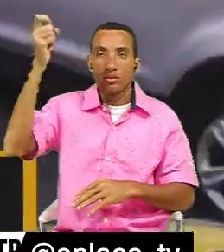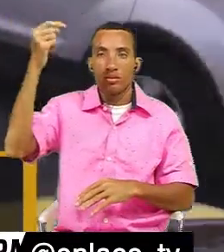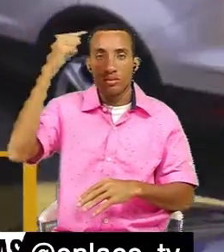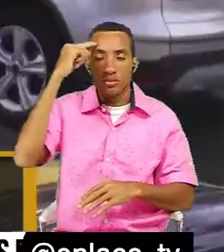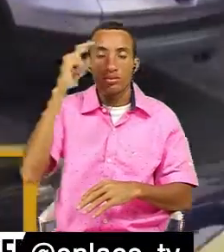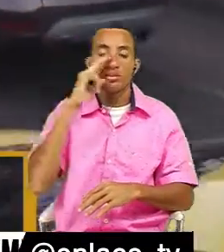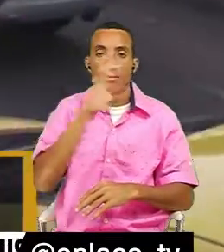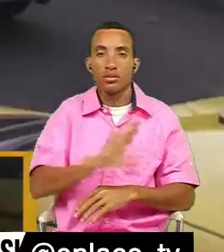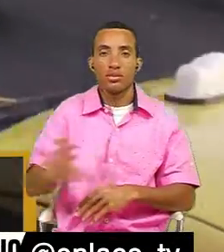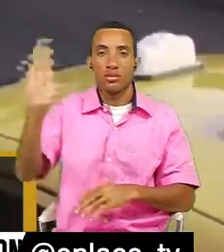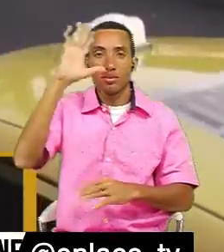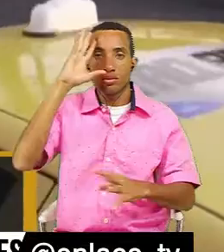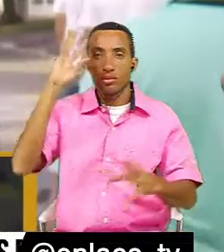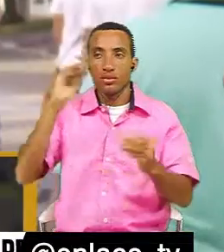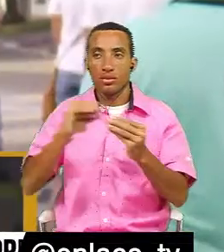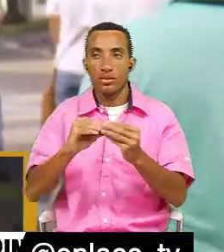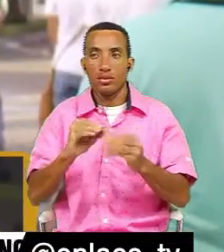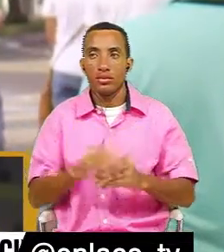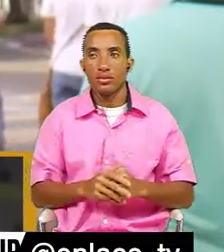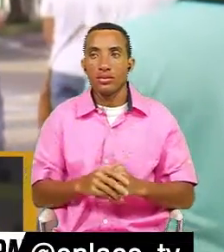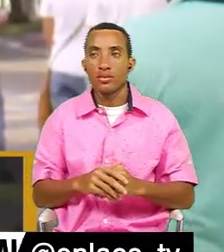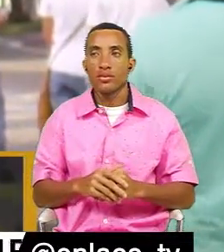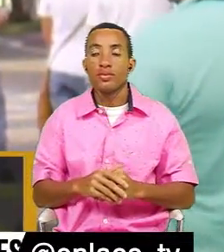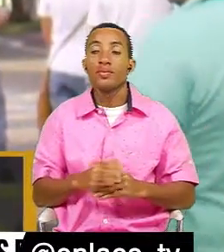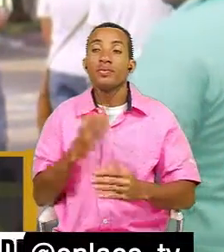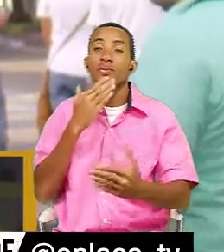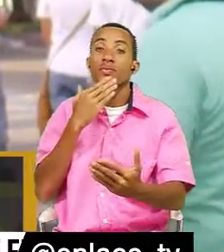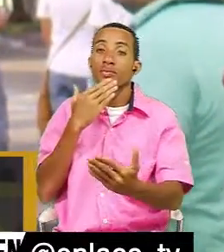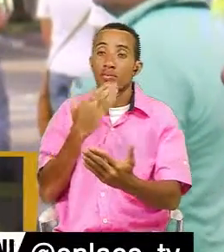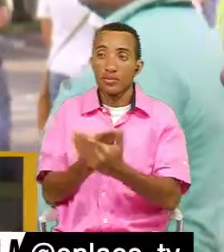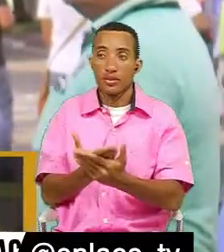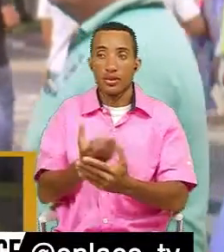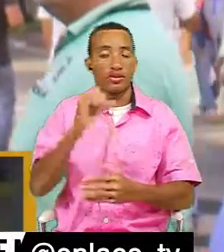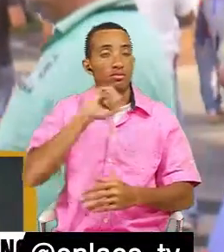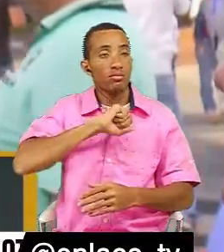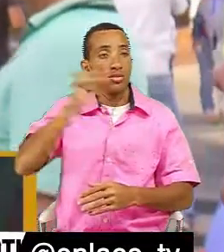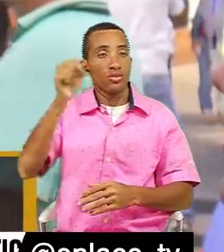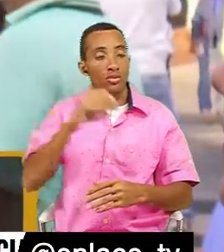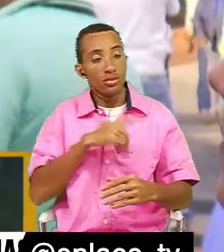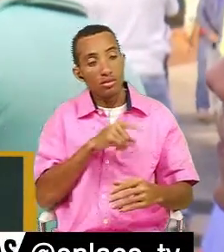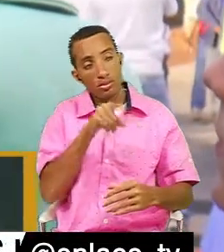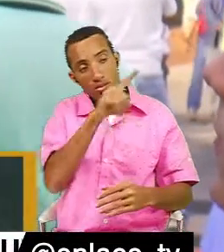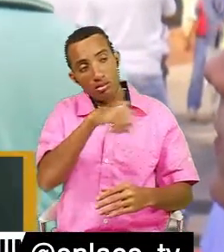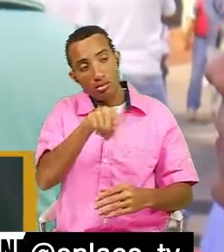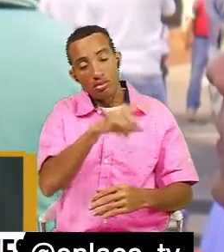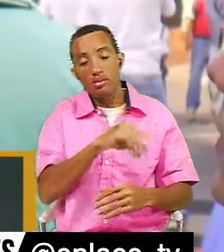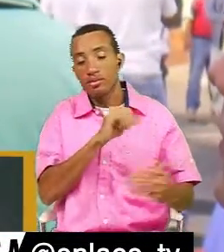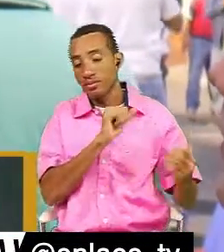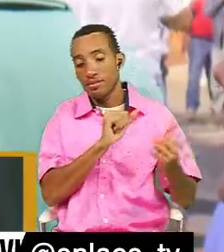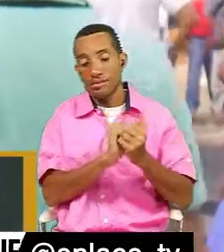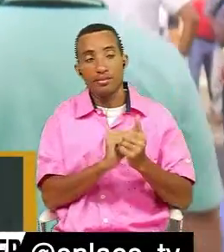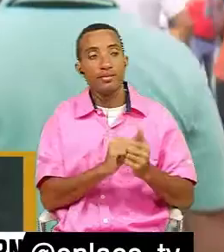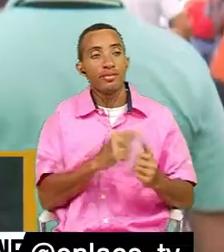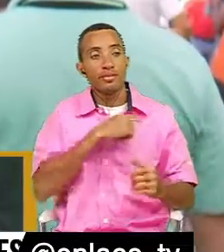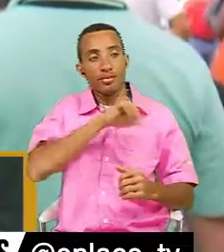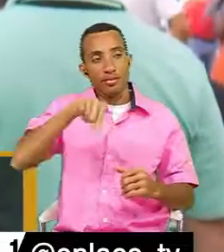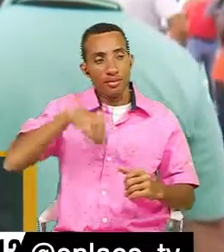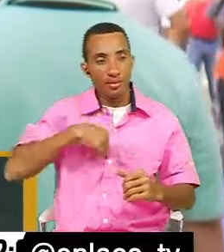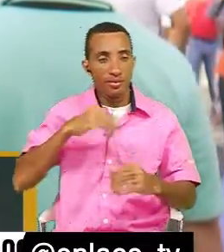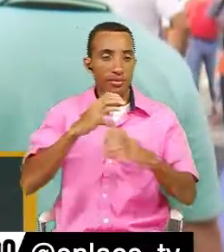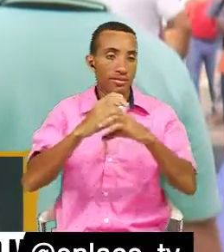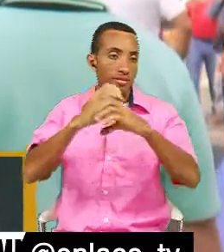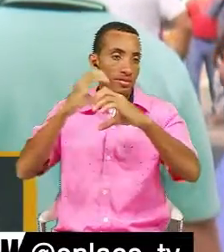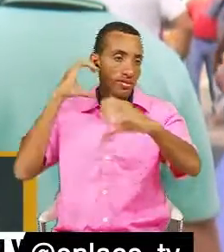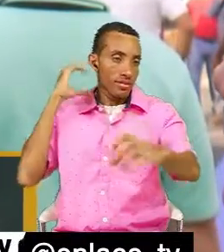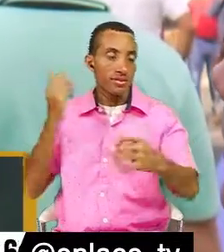finalmente acuerde con el sector. Les debemos de agradecer a la USO por el acompañamiento que nos está haciendo, a nosotros los camioneros. Como bien lo dicen los compañeros,